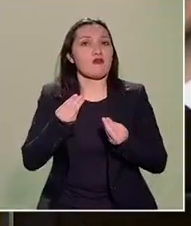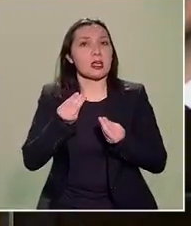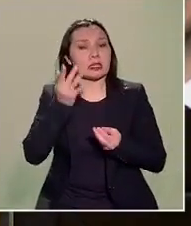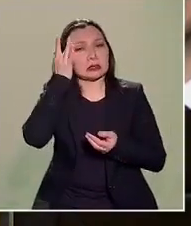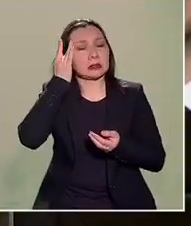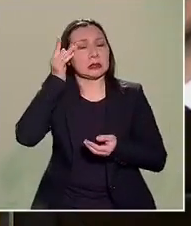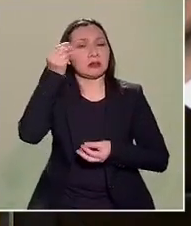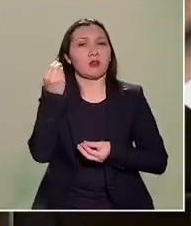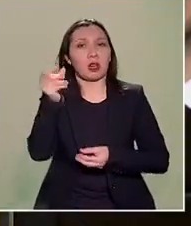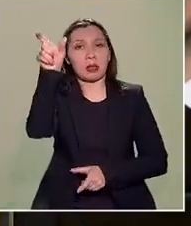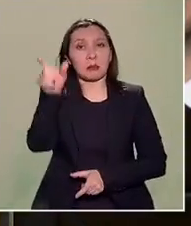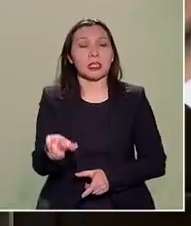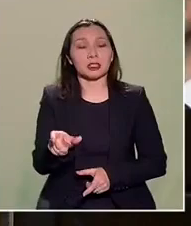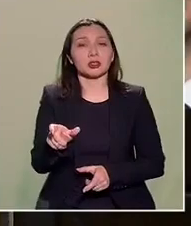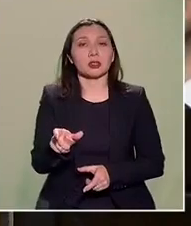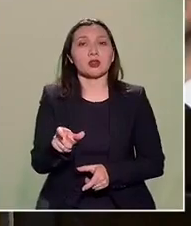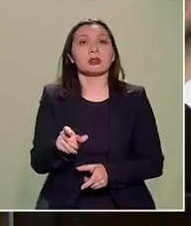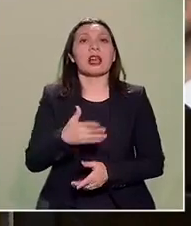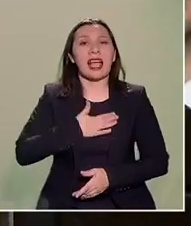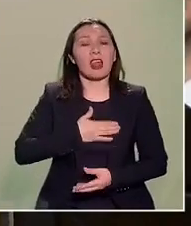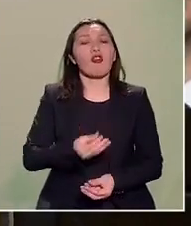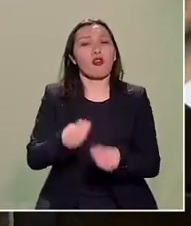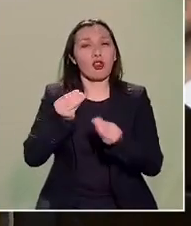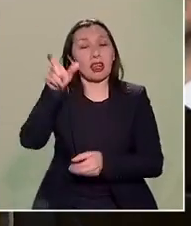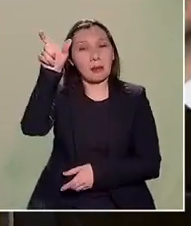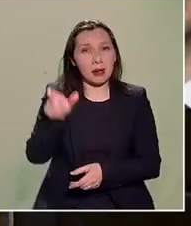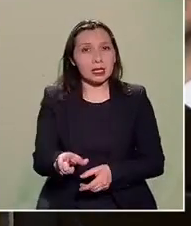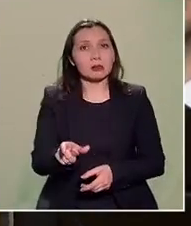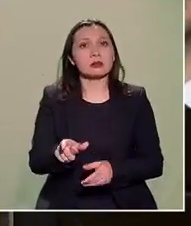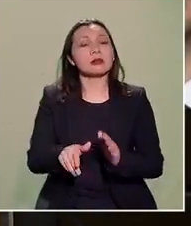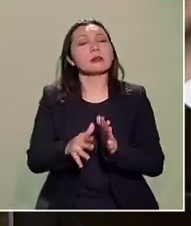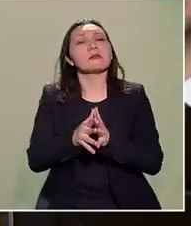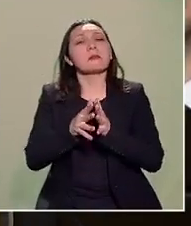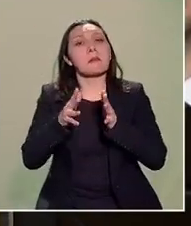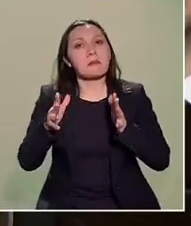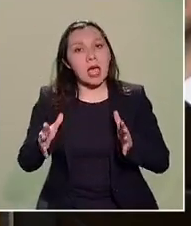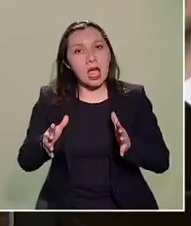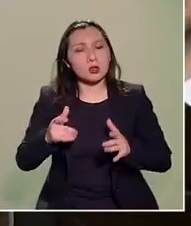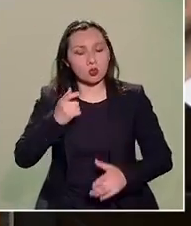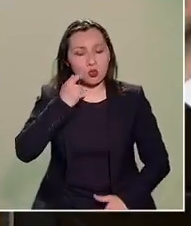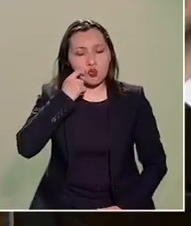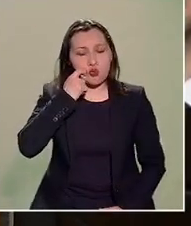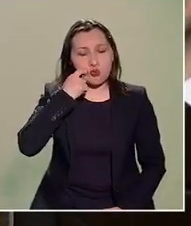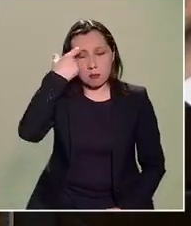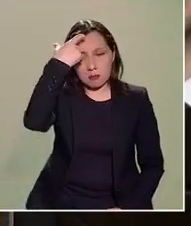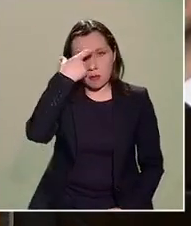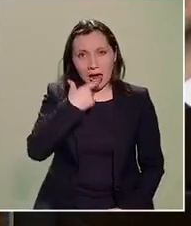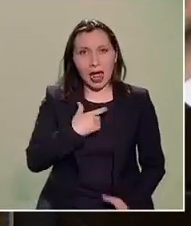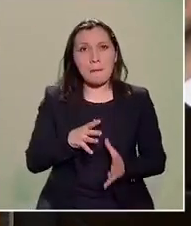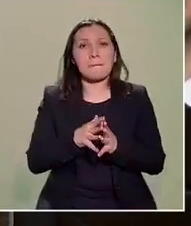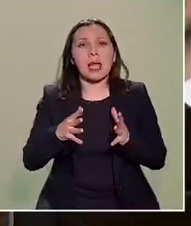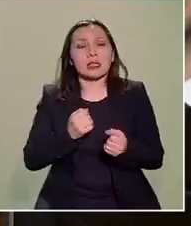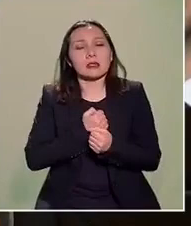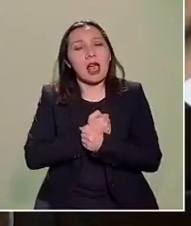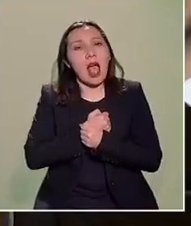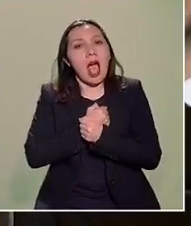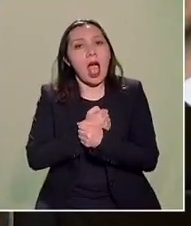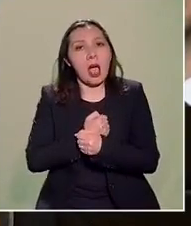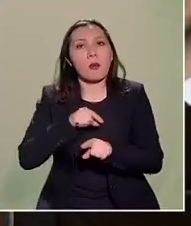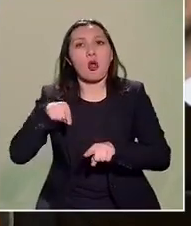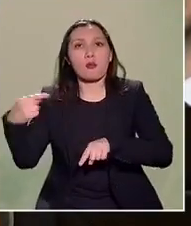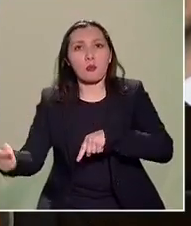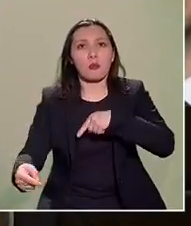buenas personas que sean queremos buenas personas que sean más humanas con más amor al